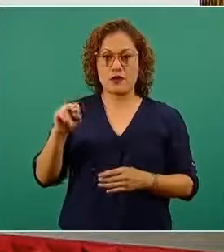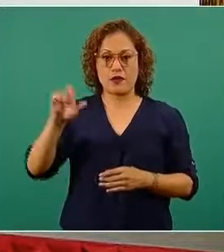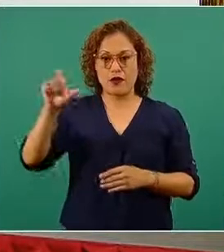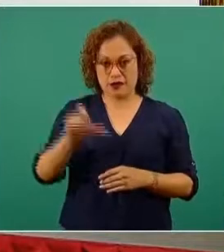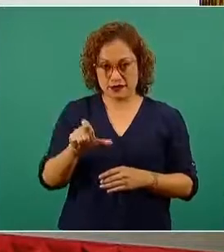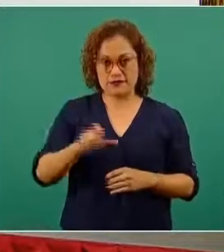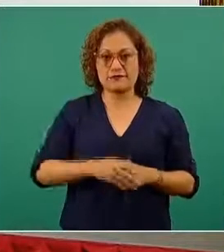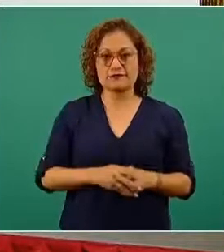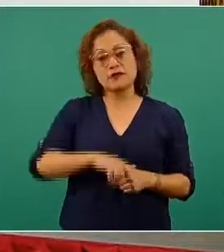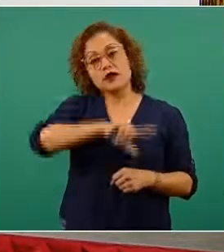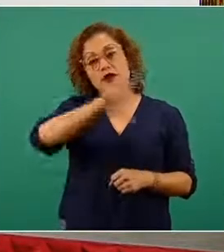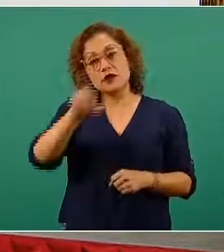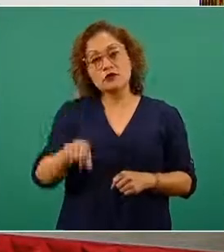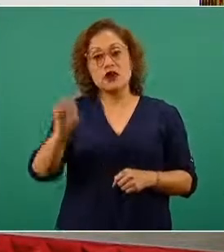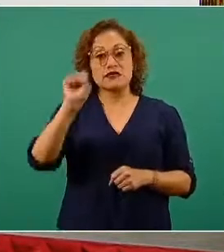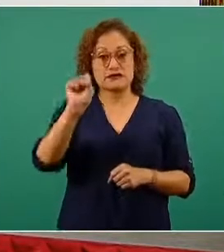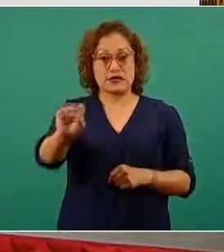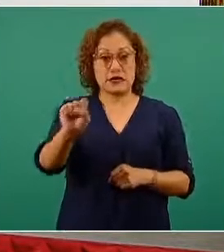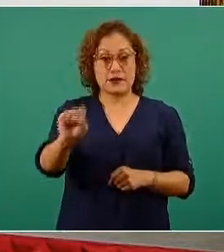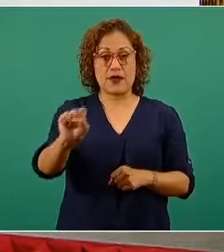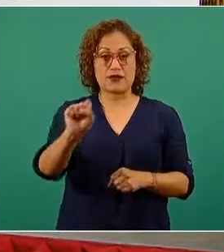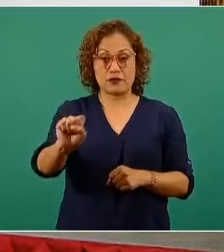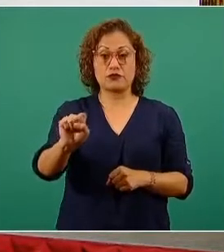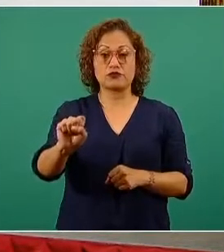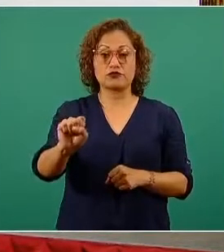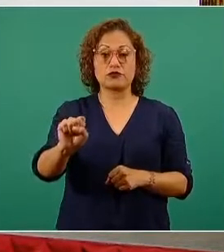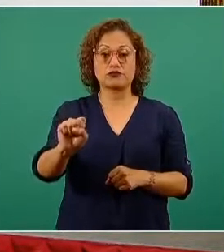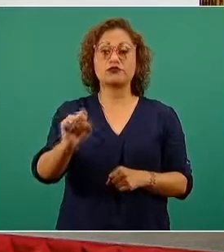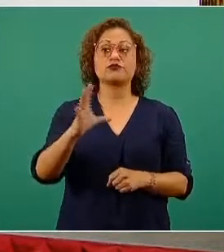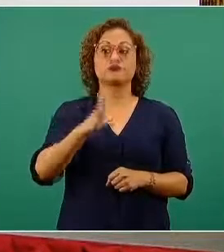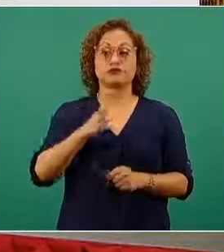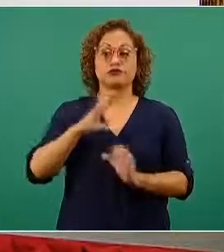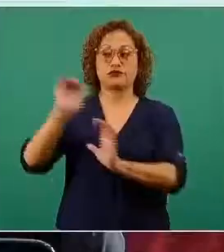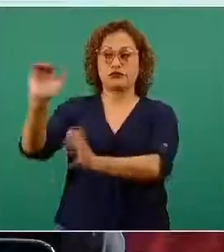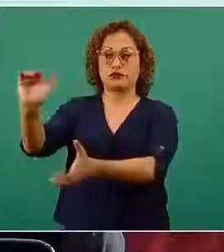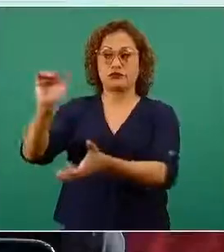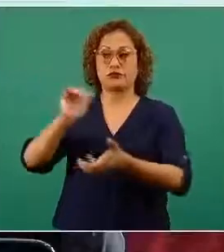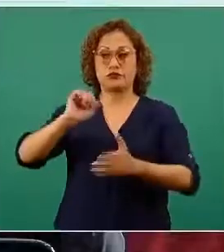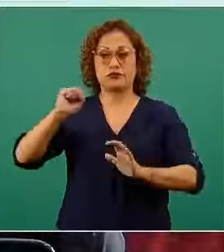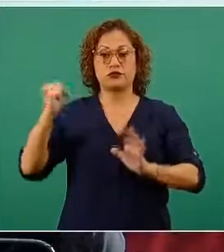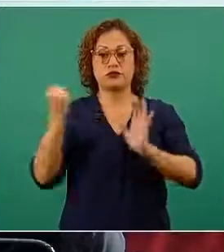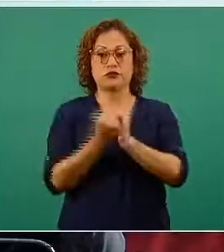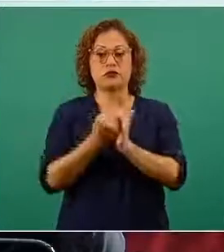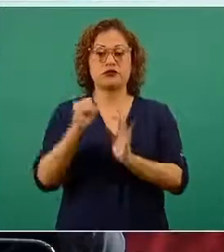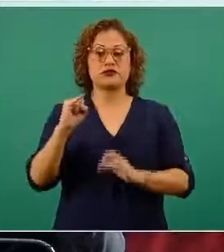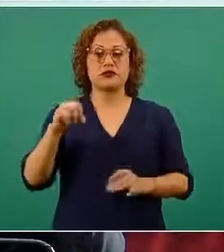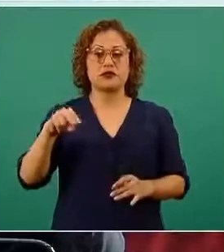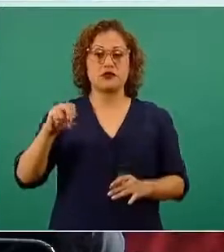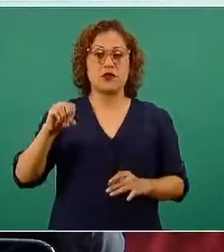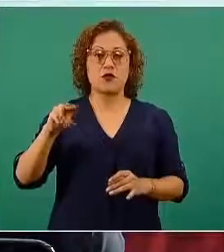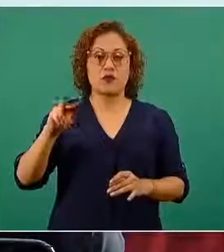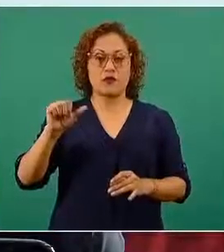el sábado, estaremos teniendo la liberación de vacunas Sinovac por parte de COFEPRIS. La siguiente.